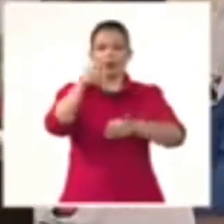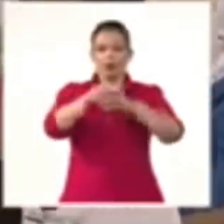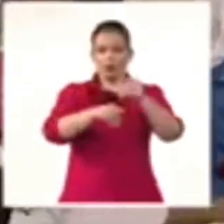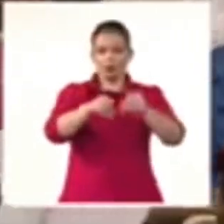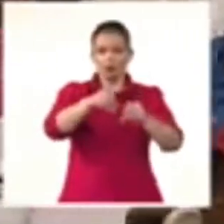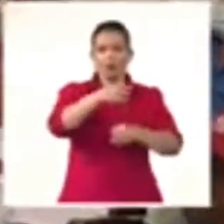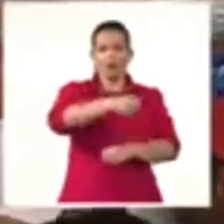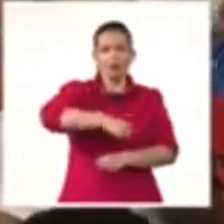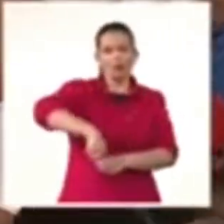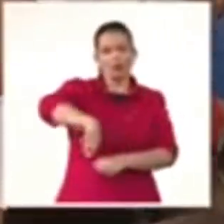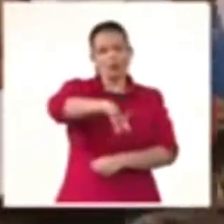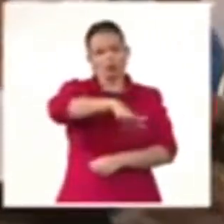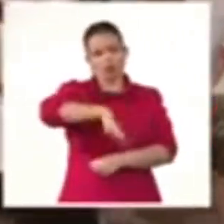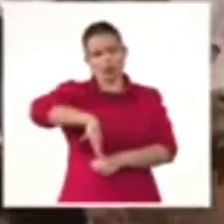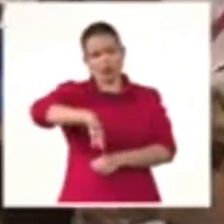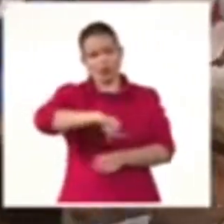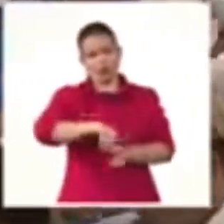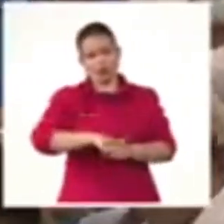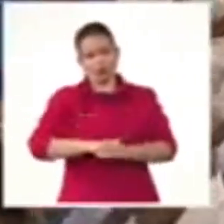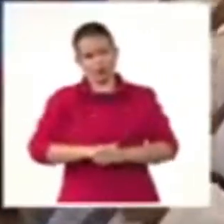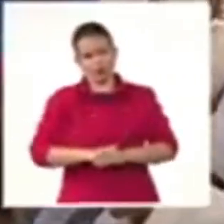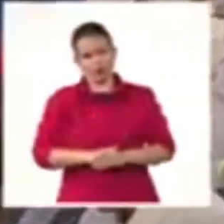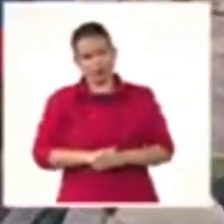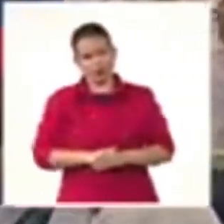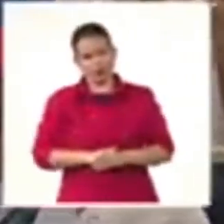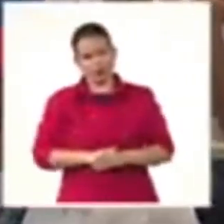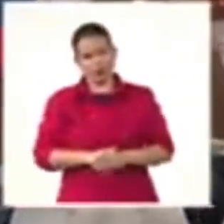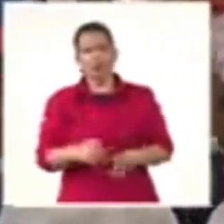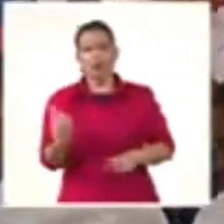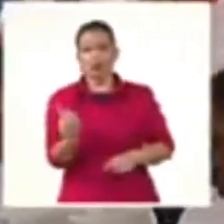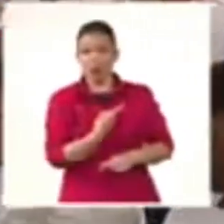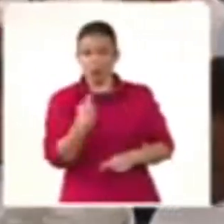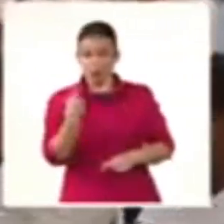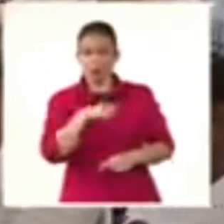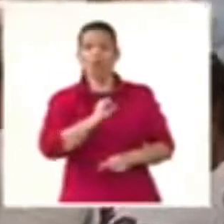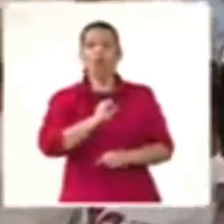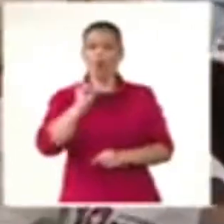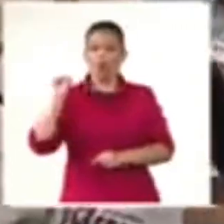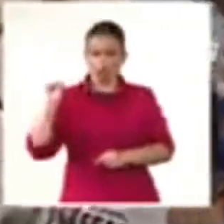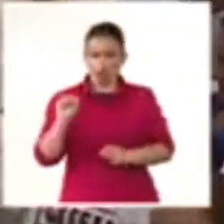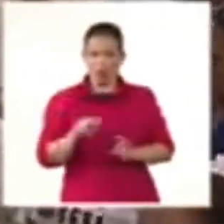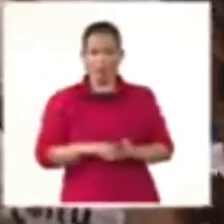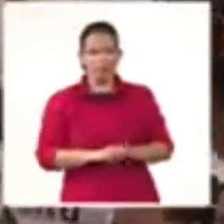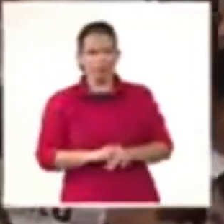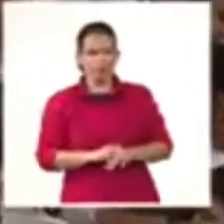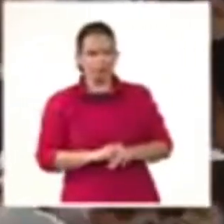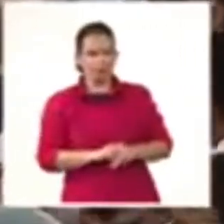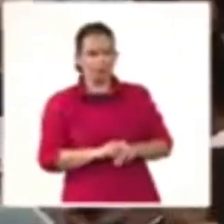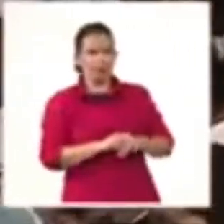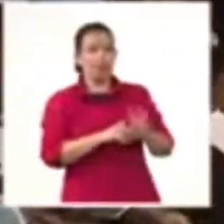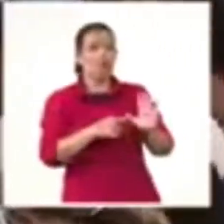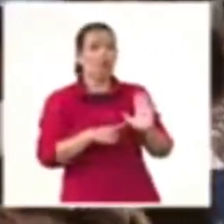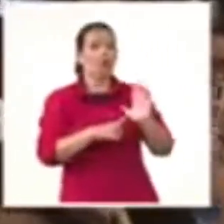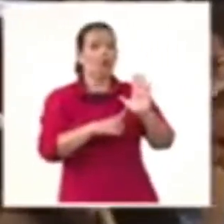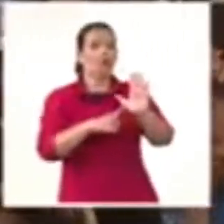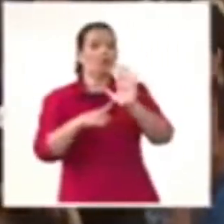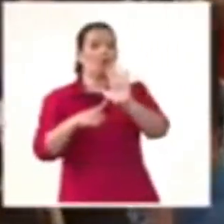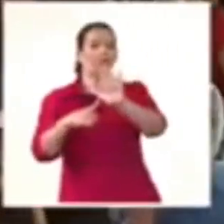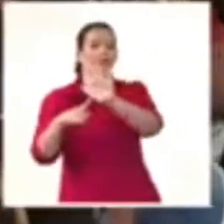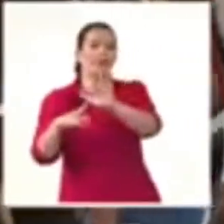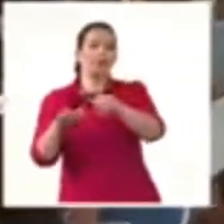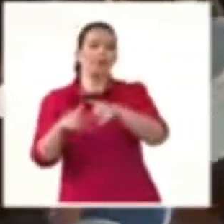sociedad en la que vive. Algo hemos logrado en ese empeño. Se advierten las señales que distinguen al emigrante